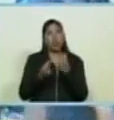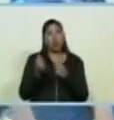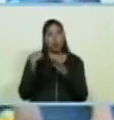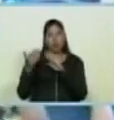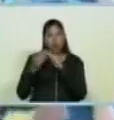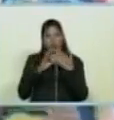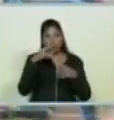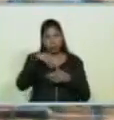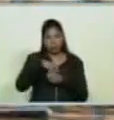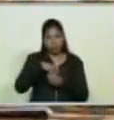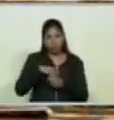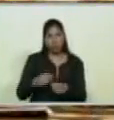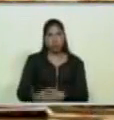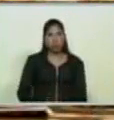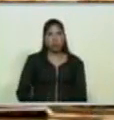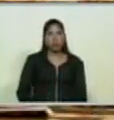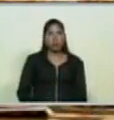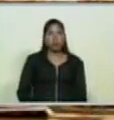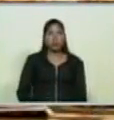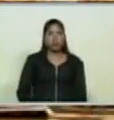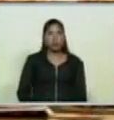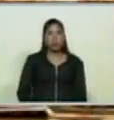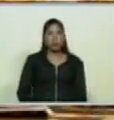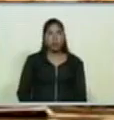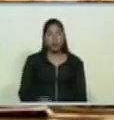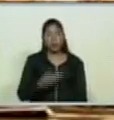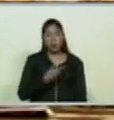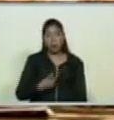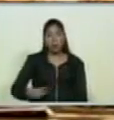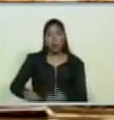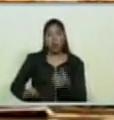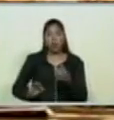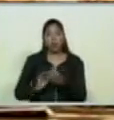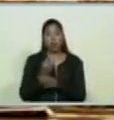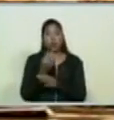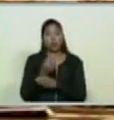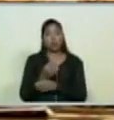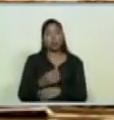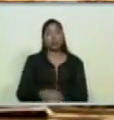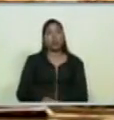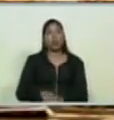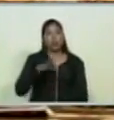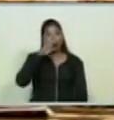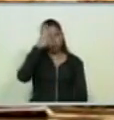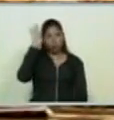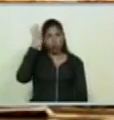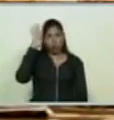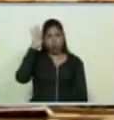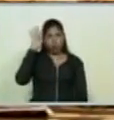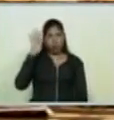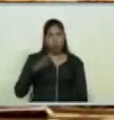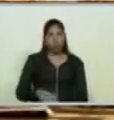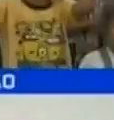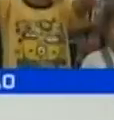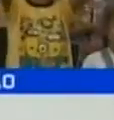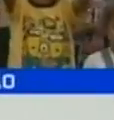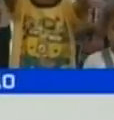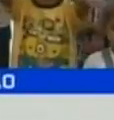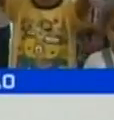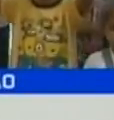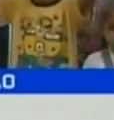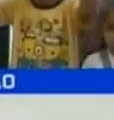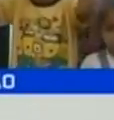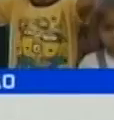Arias, presidenta de la Fundación Misión Jóvenes de la Patria, Robert Serra. Jessica